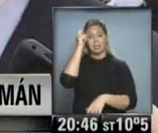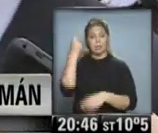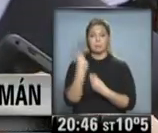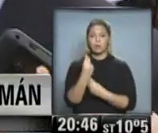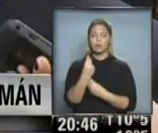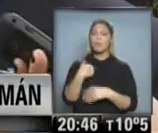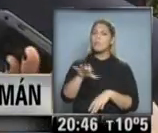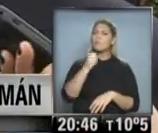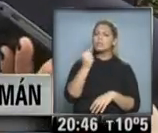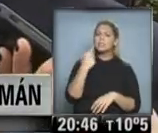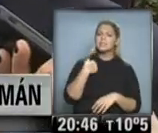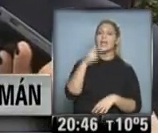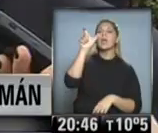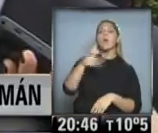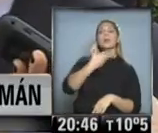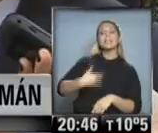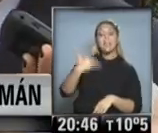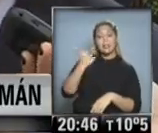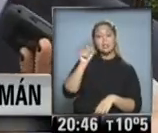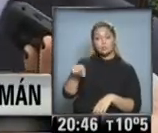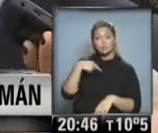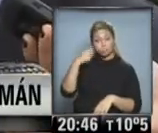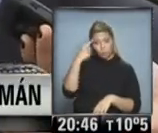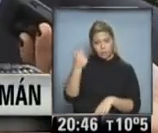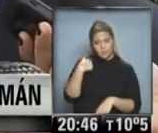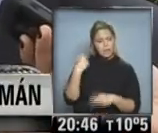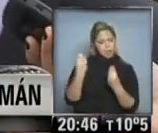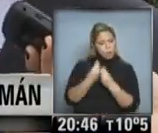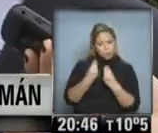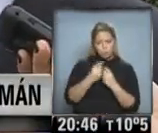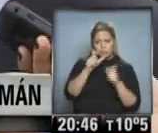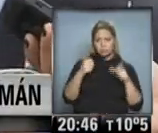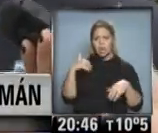que la Presidenta tiene su espacio, que es amplio, que es plural, que hay muchas fuerzas conformando este